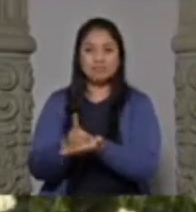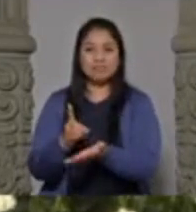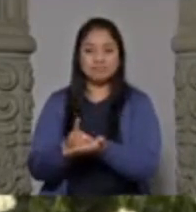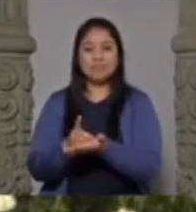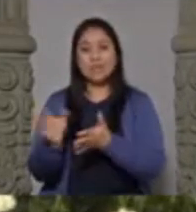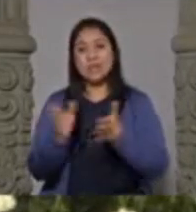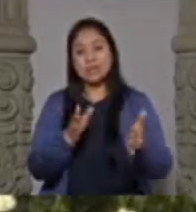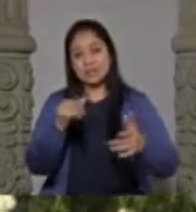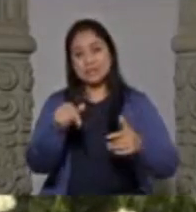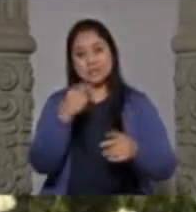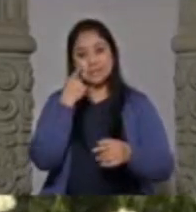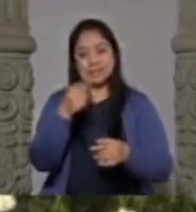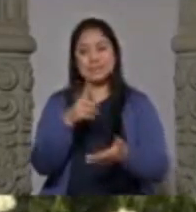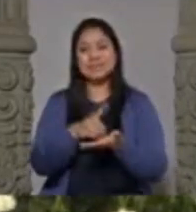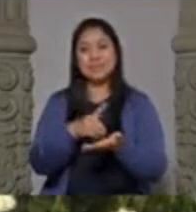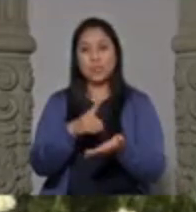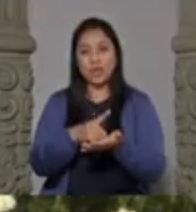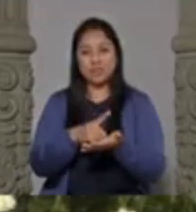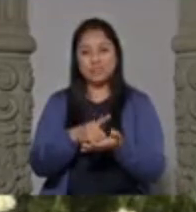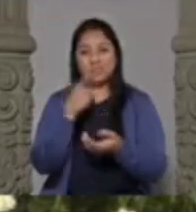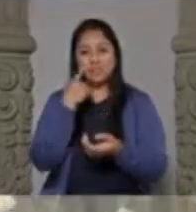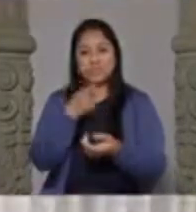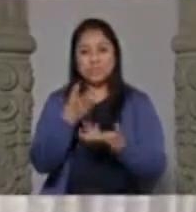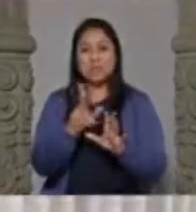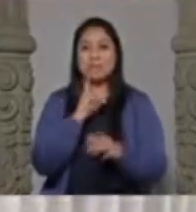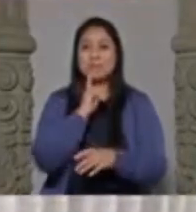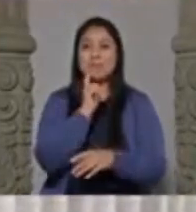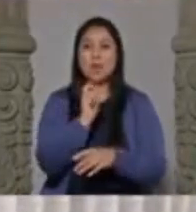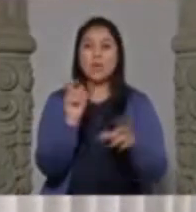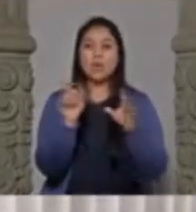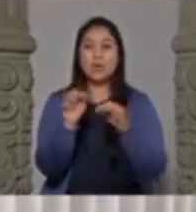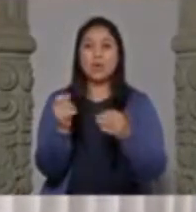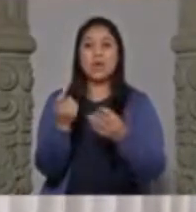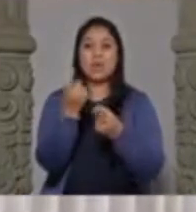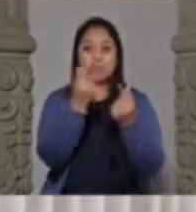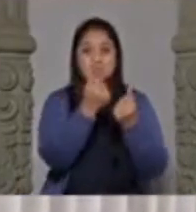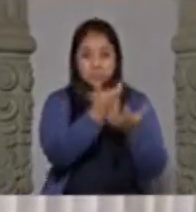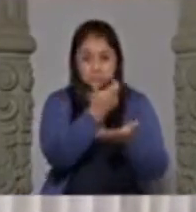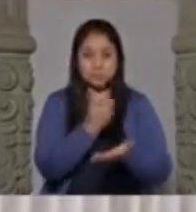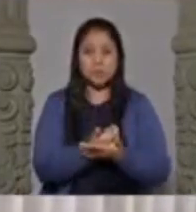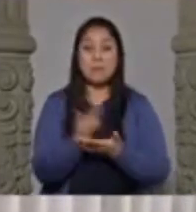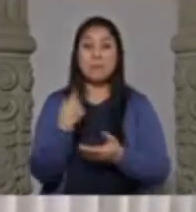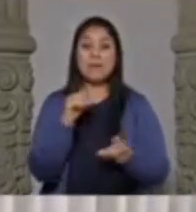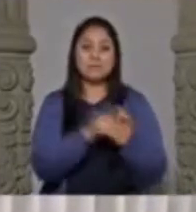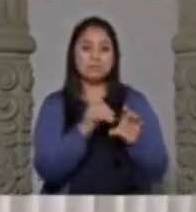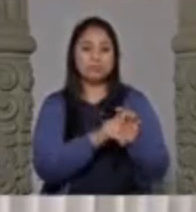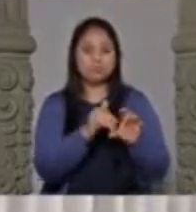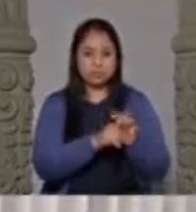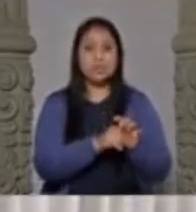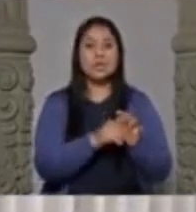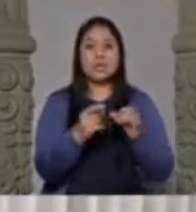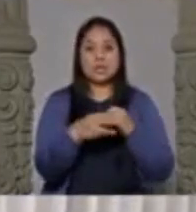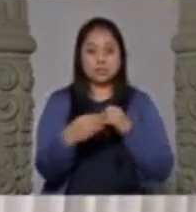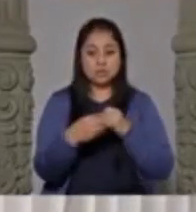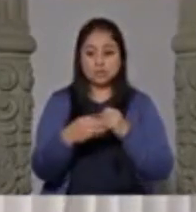Que ese es el segundo tema, lograr mejorar nuestras fuentes de financiamiento para que haya un ahorro en los intereses que estamos